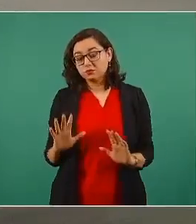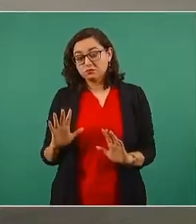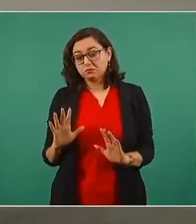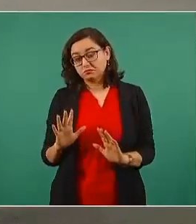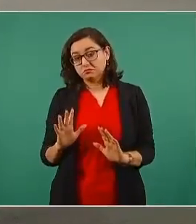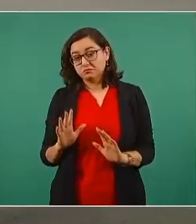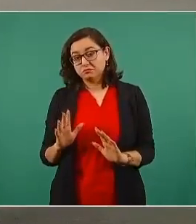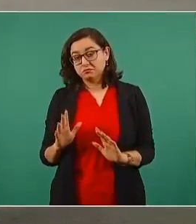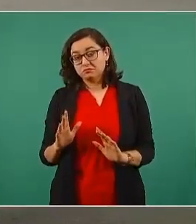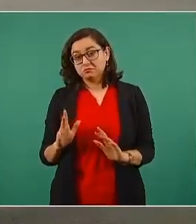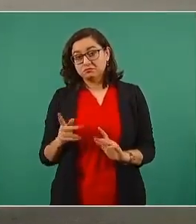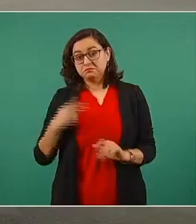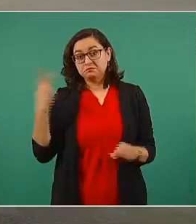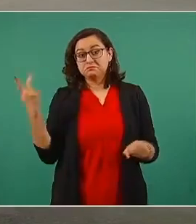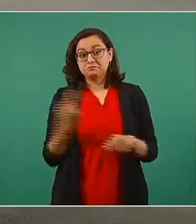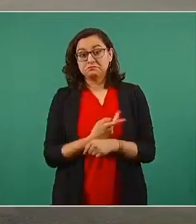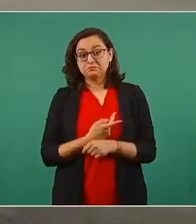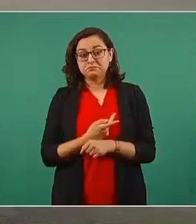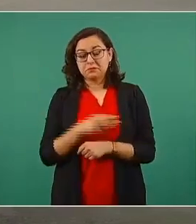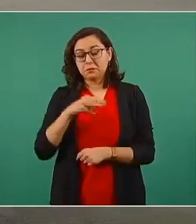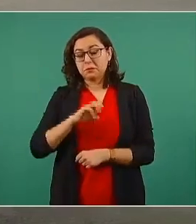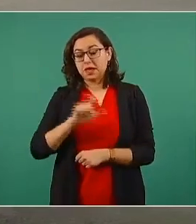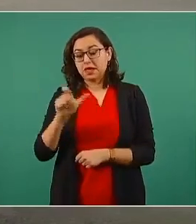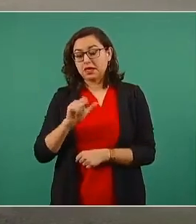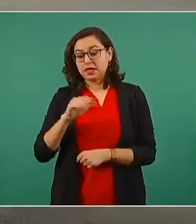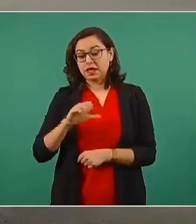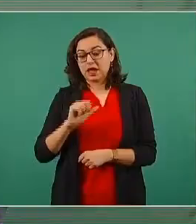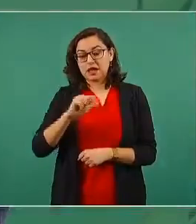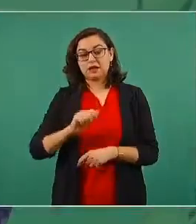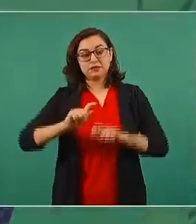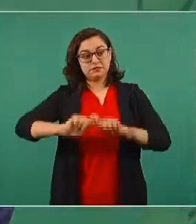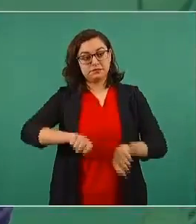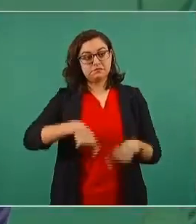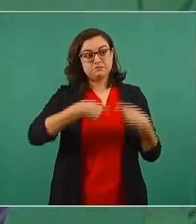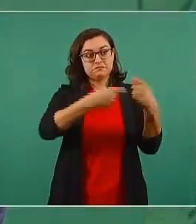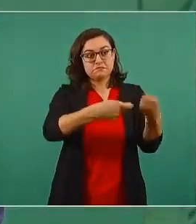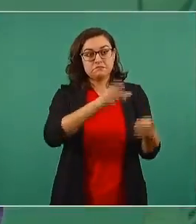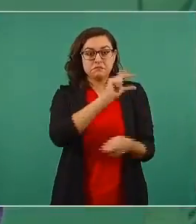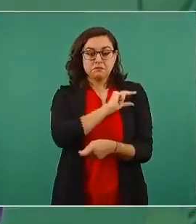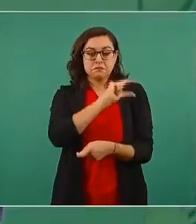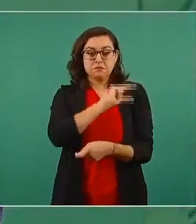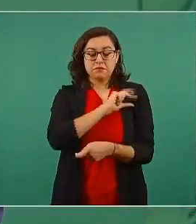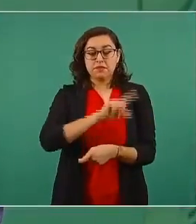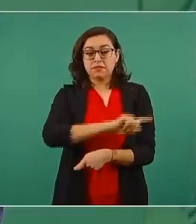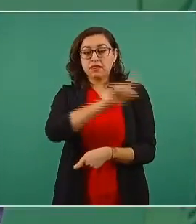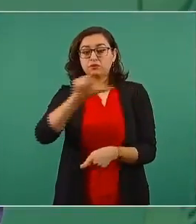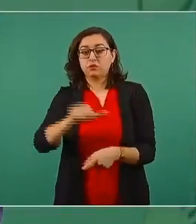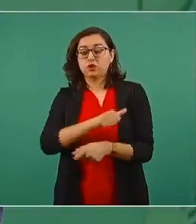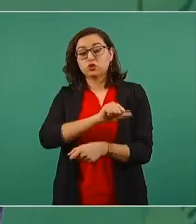Vendieron o entregaron Mexicana, y en el otro gobierno,